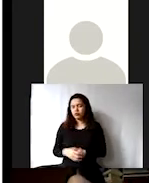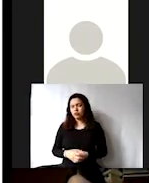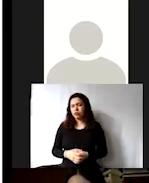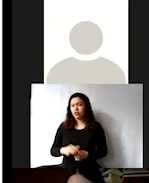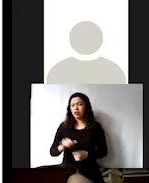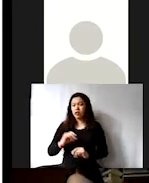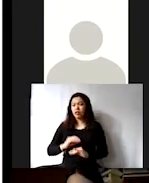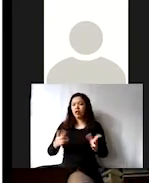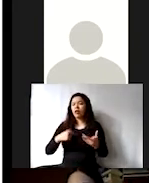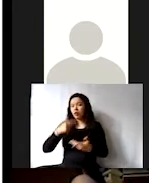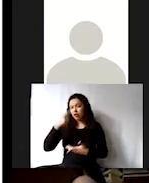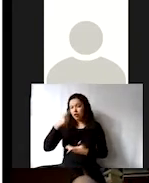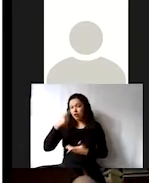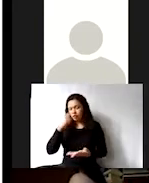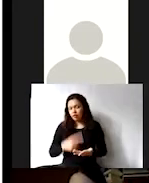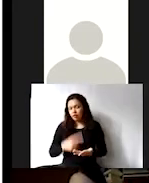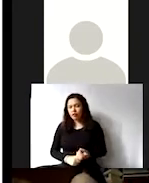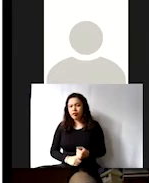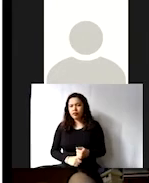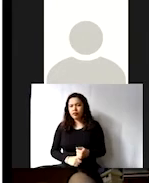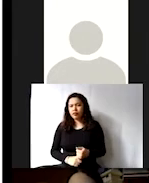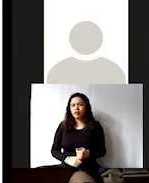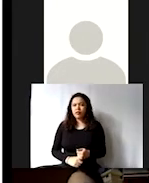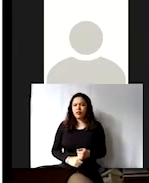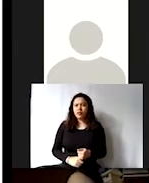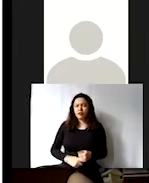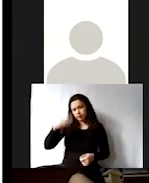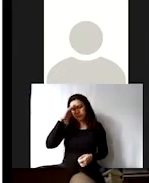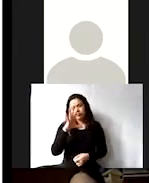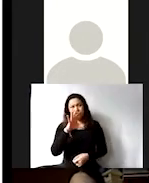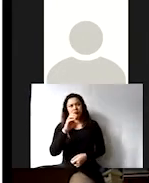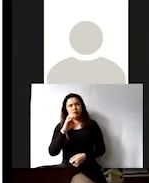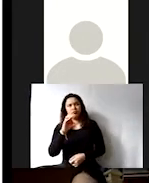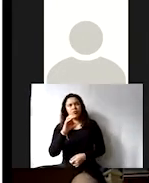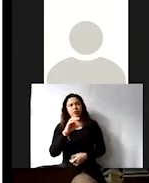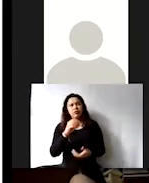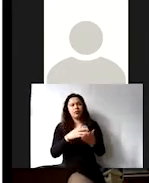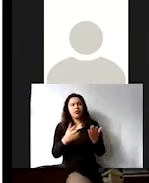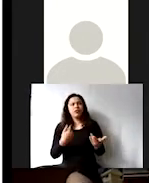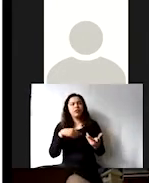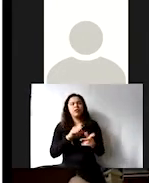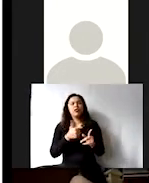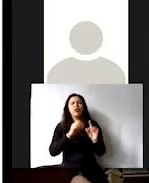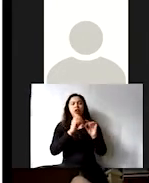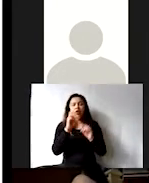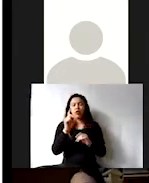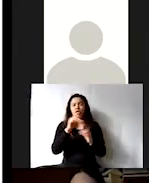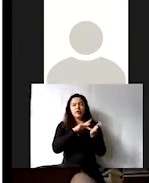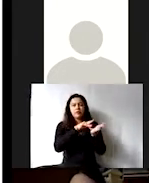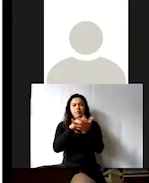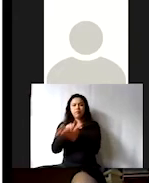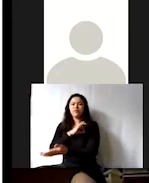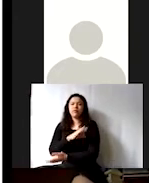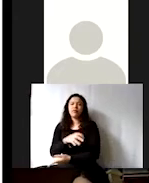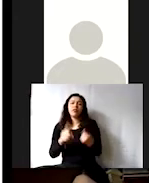yo creo que eso, otra vez, piensen en la agenda de manera holística. Podemos aportar a varios ODS, no solo